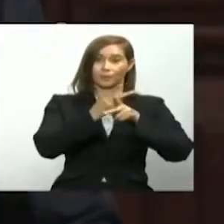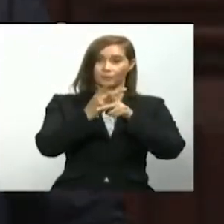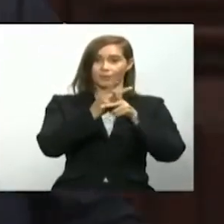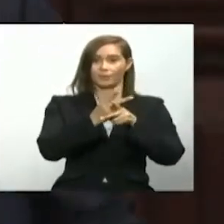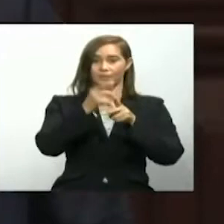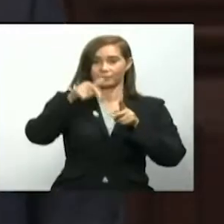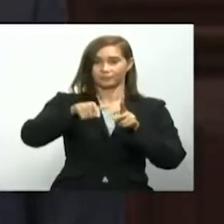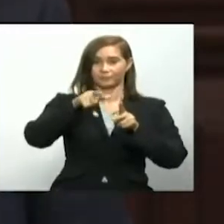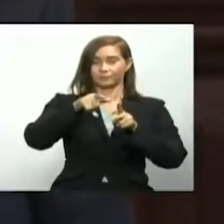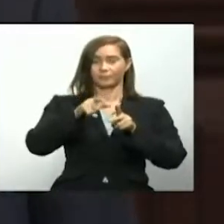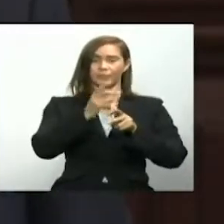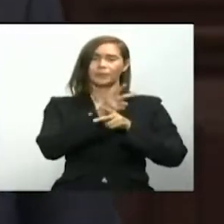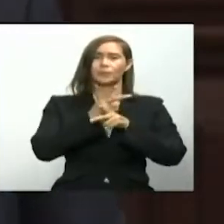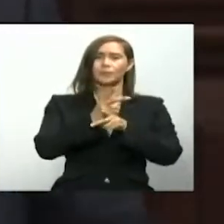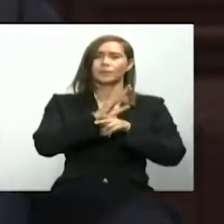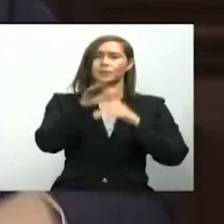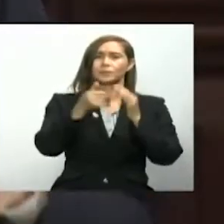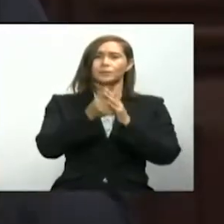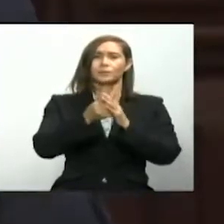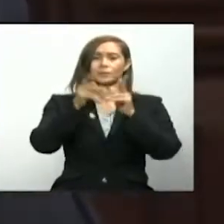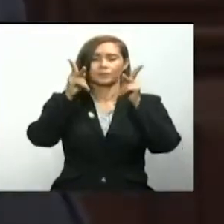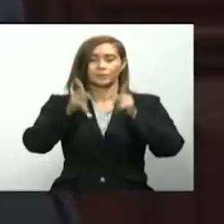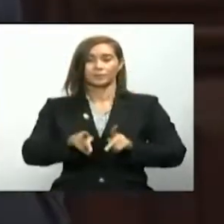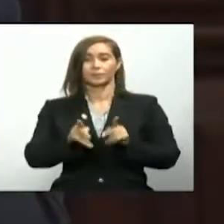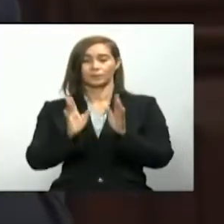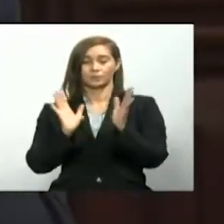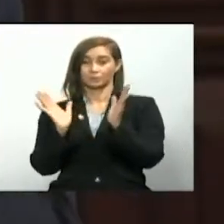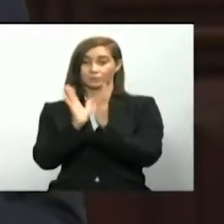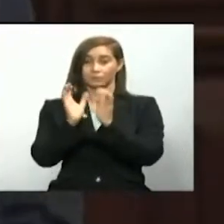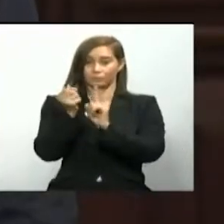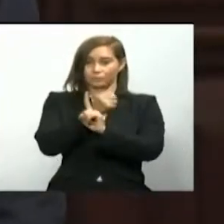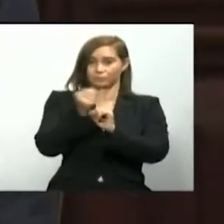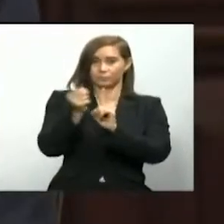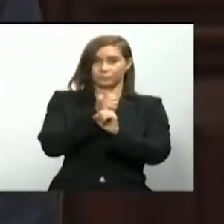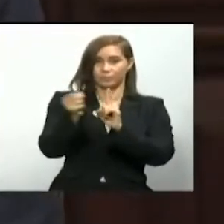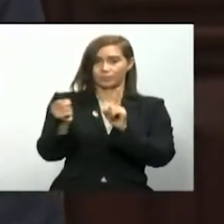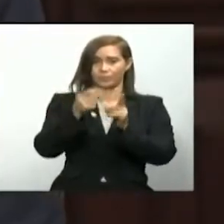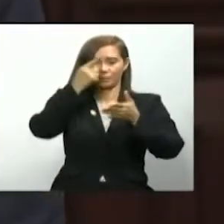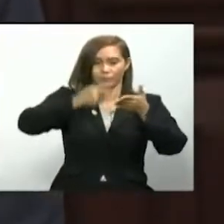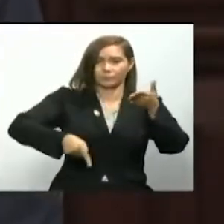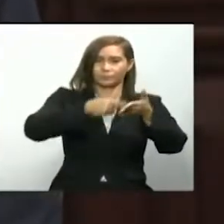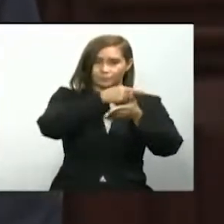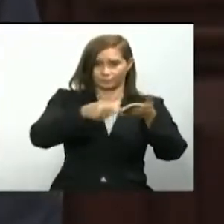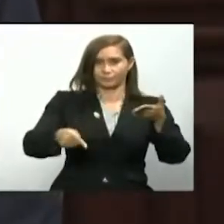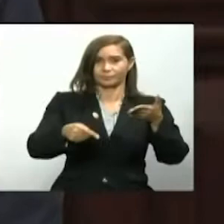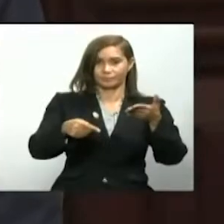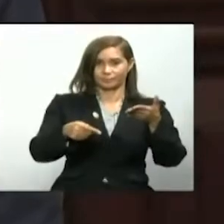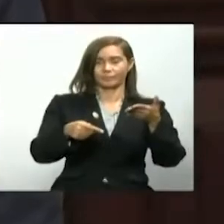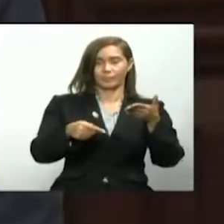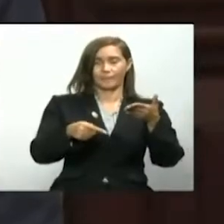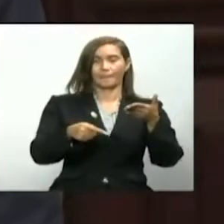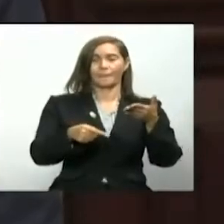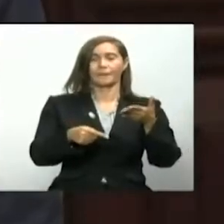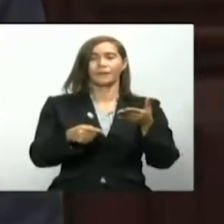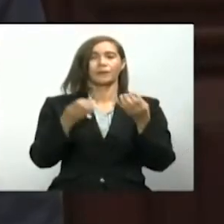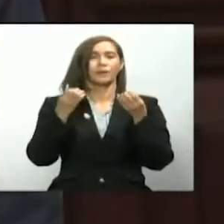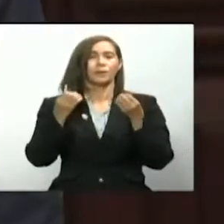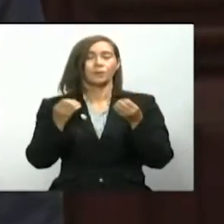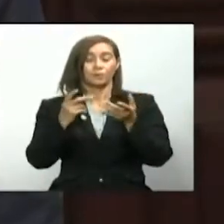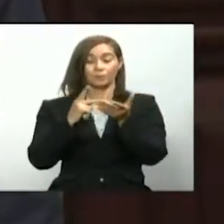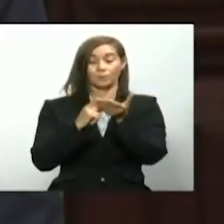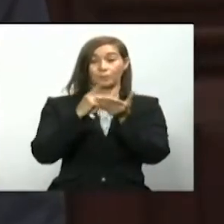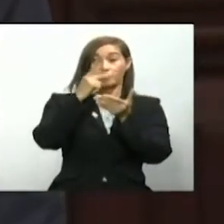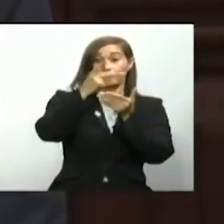como consecuencia de la pandemia y que los miembros de la policía que hoy atienden el toque de queda y confinamiento estén